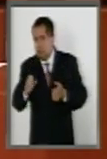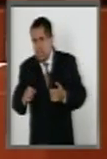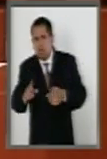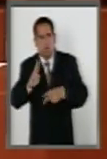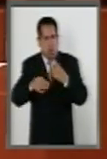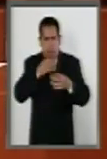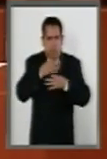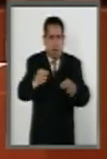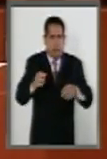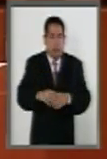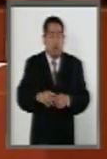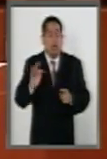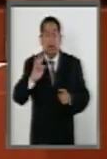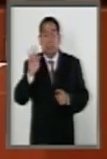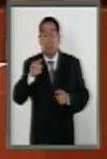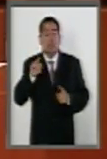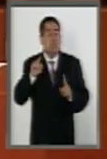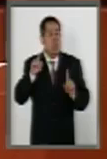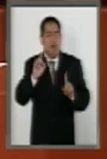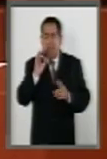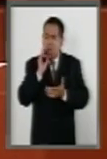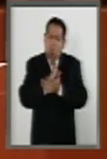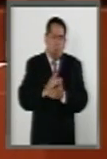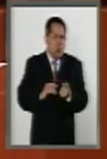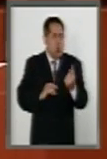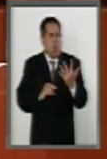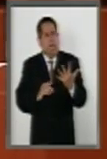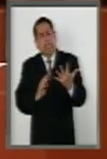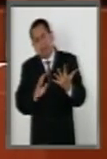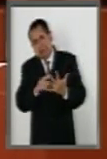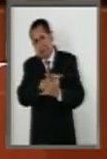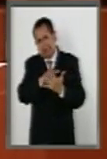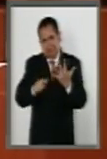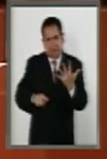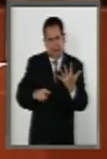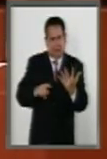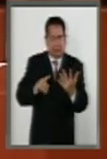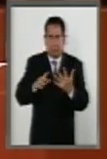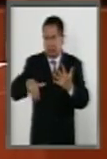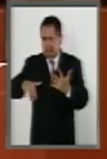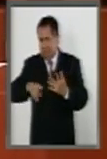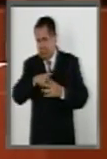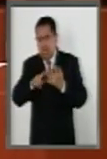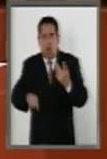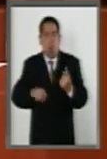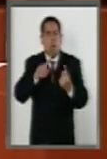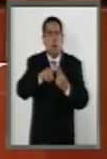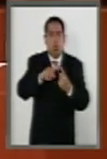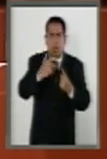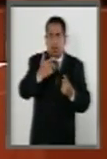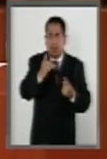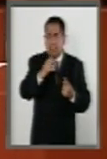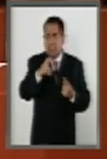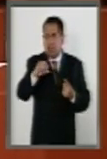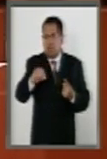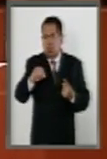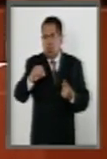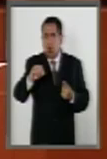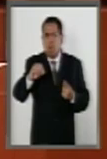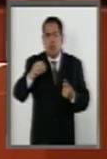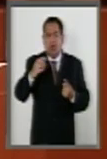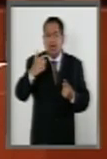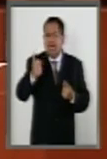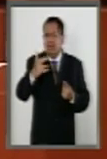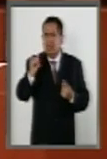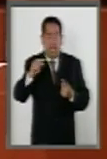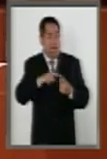haré, que tal vez el único que se salva en cuanto a estos dos criterios que he mencionado sea Guillermo Ignacio García Alcocer,